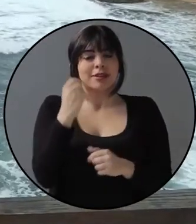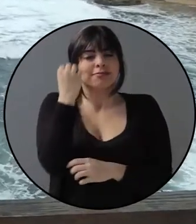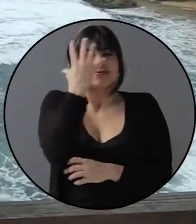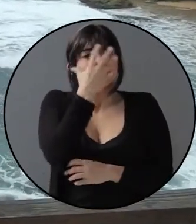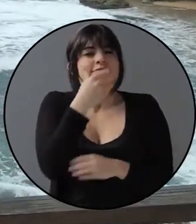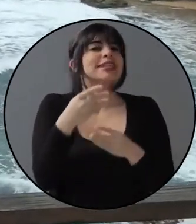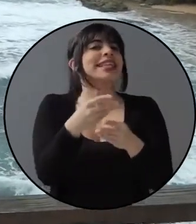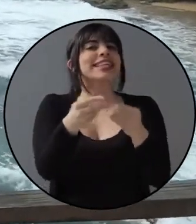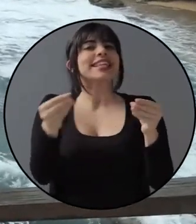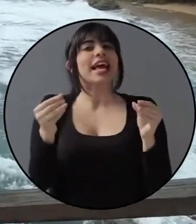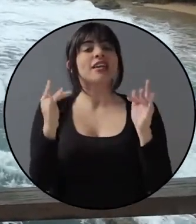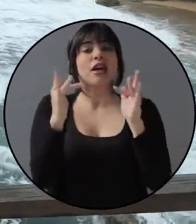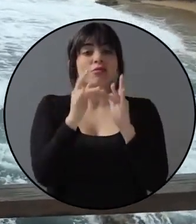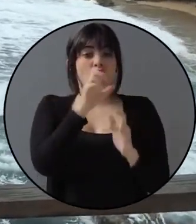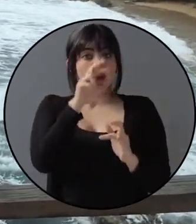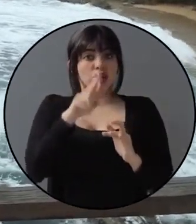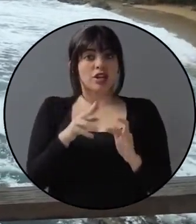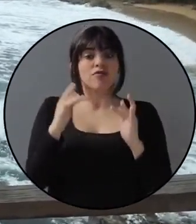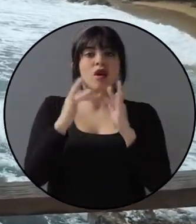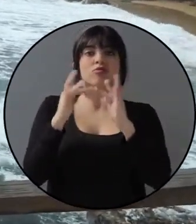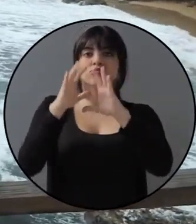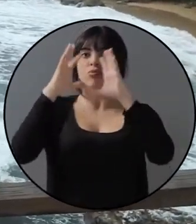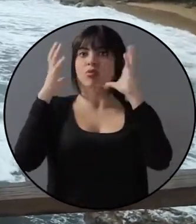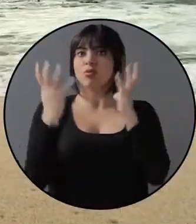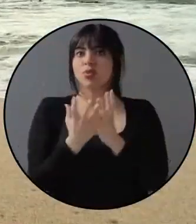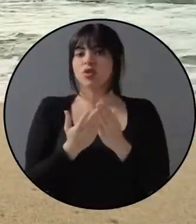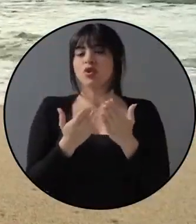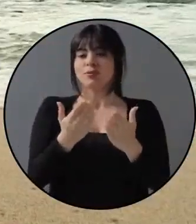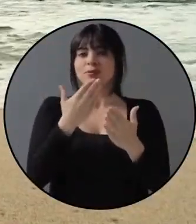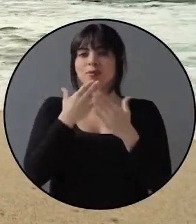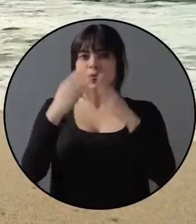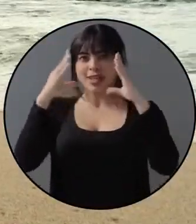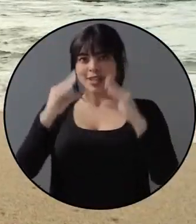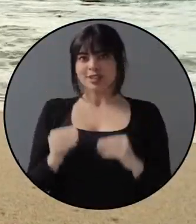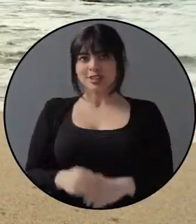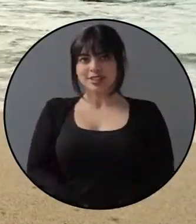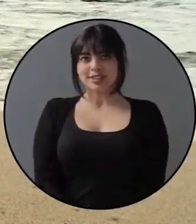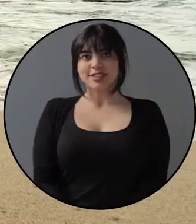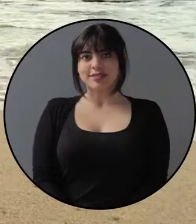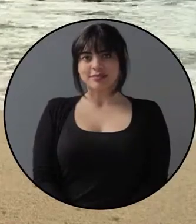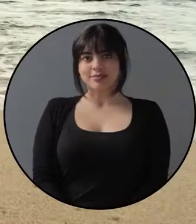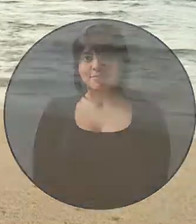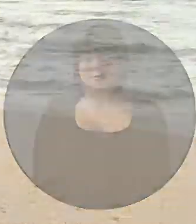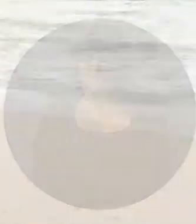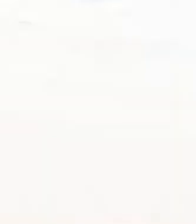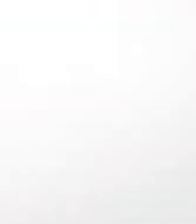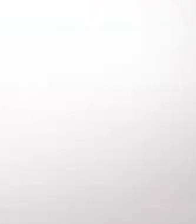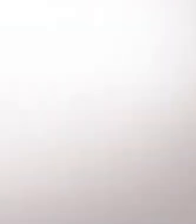con esta hermosa tierra que conecta a Costa Rica con el mundo. Que pasen buenas noches.